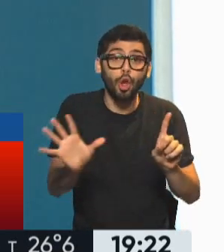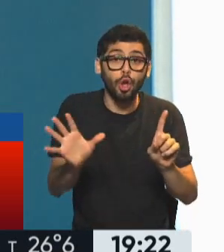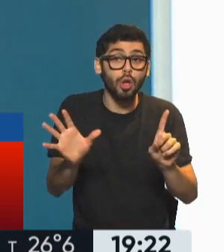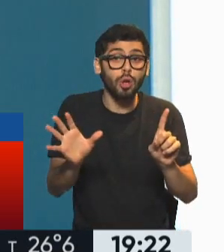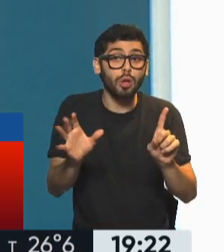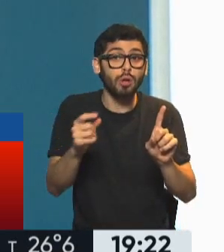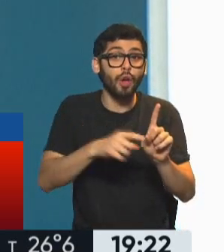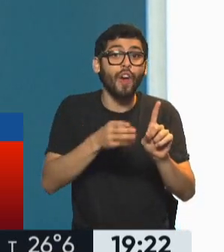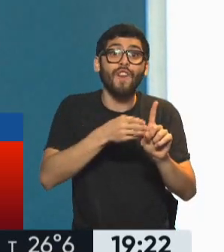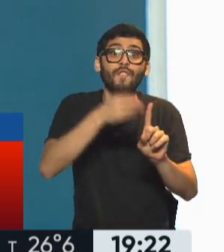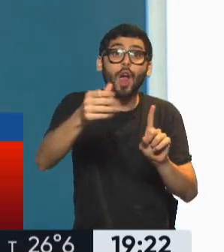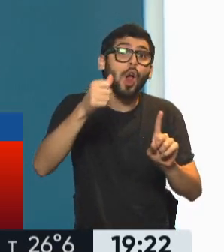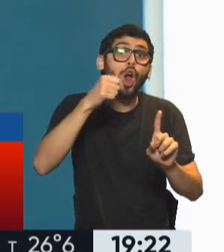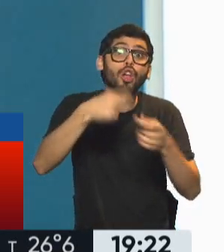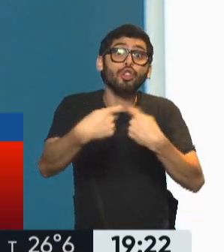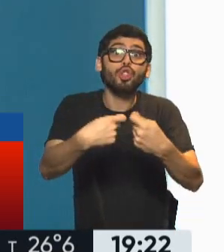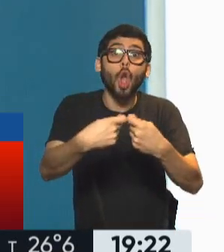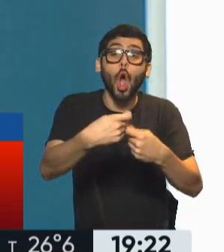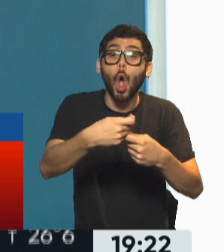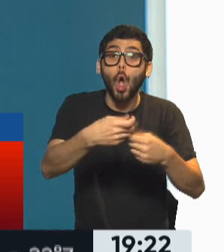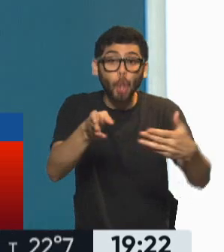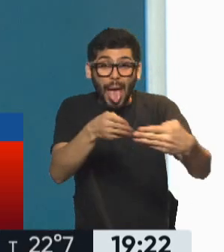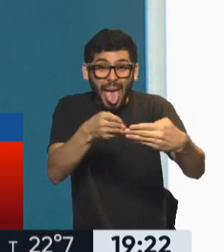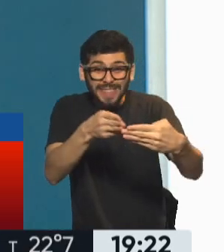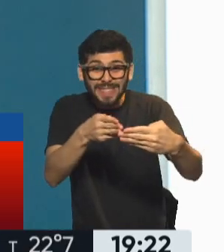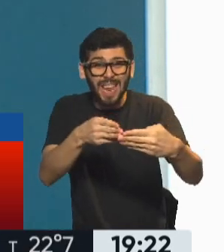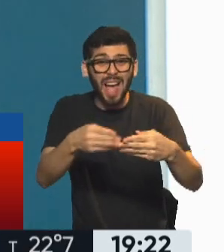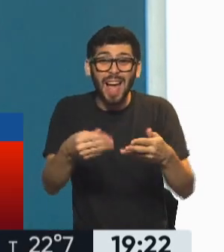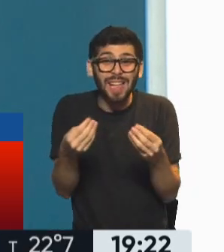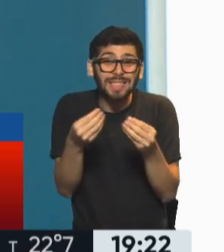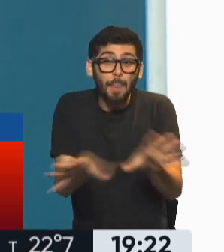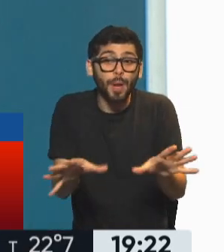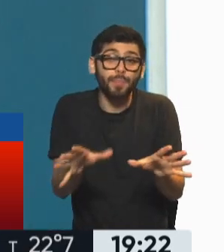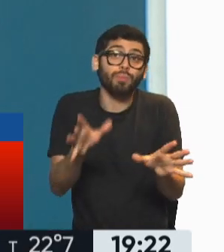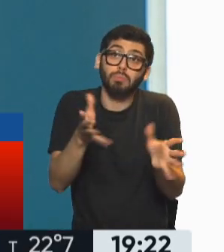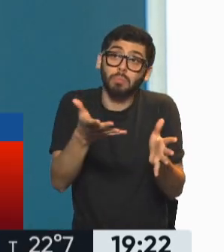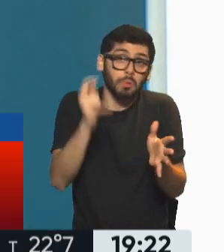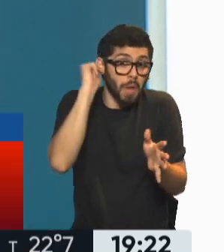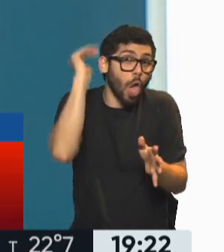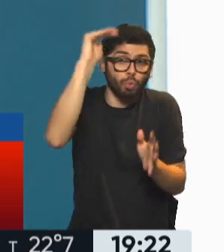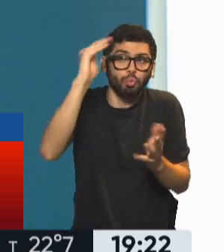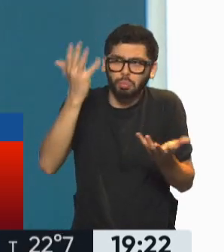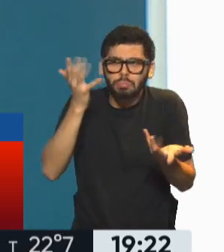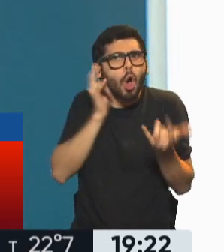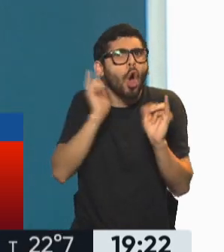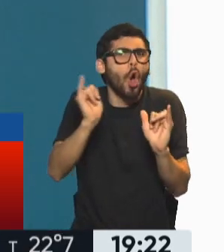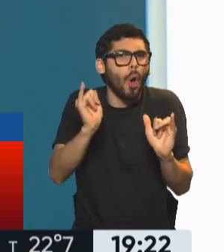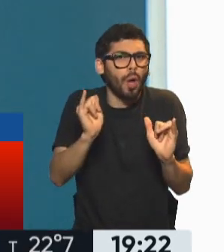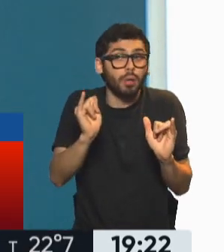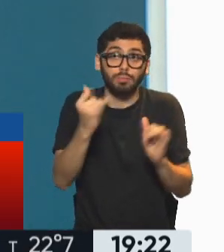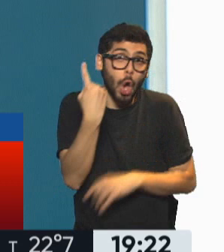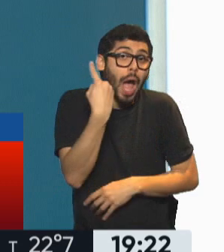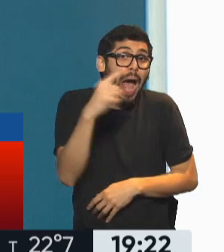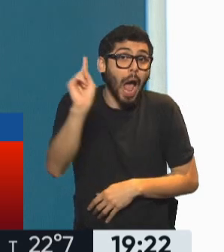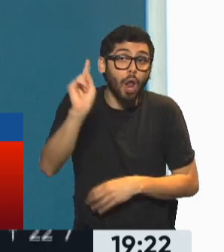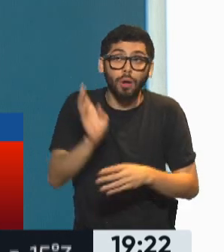hacer una compra al kiosco de la esquina de mi casa y se perdió. En un adulto joven, ¿sí? Es raro realmente,